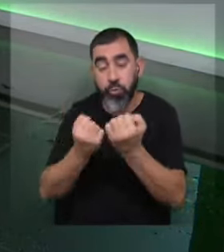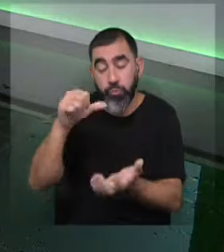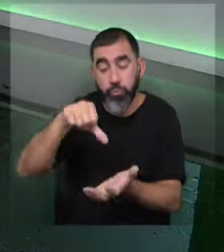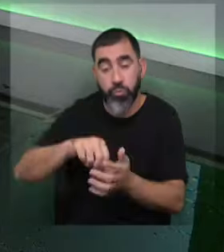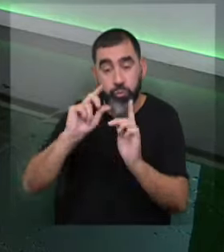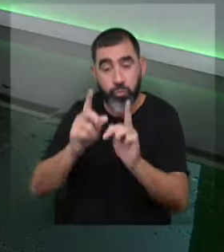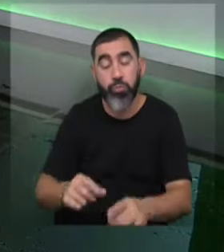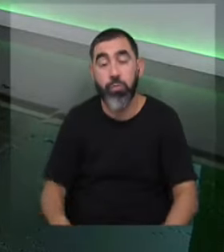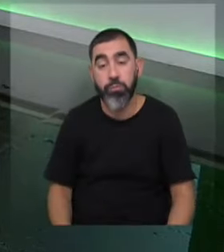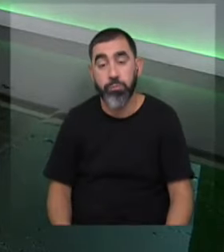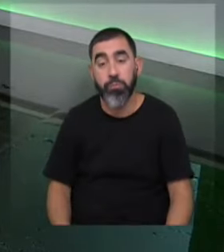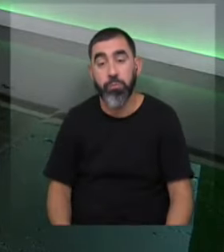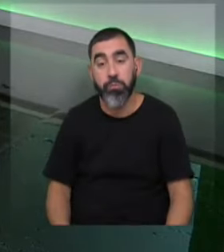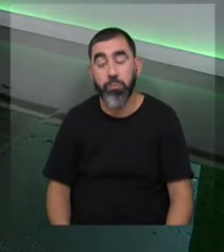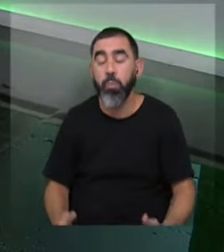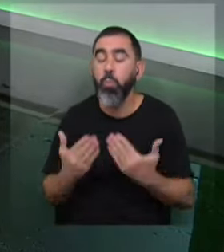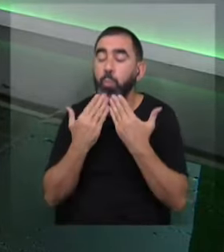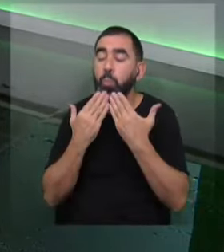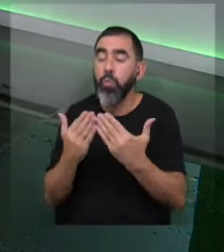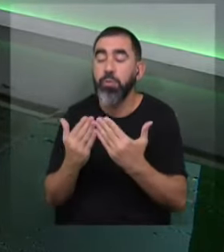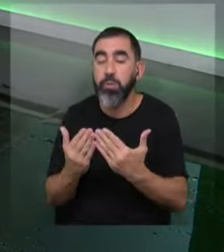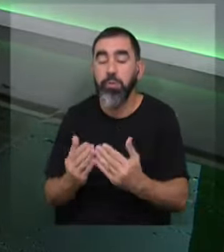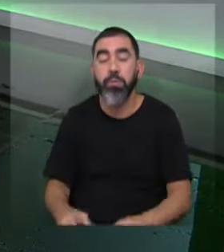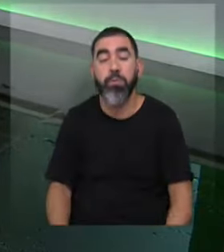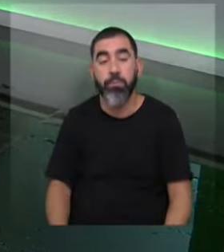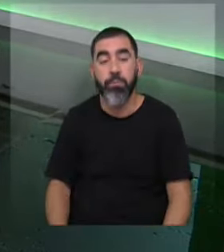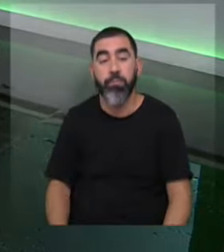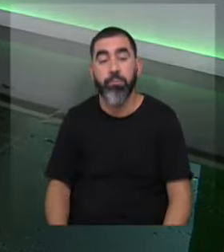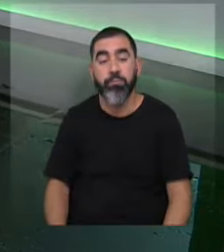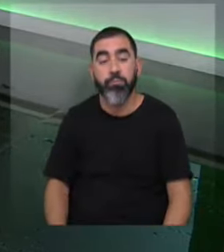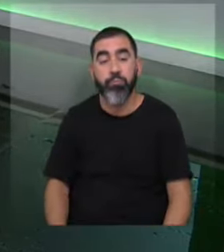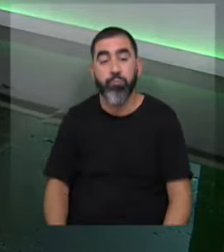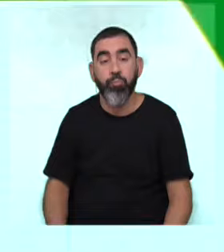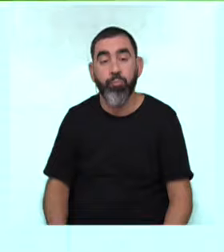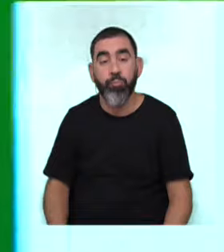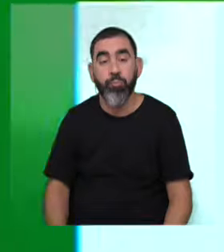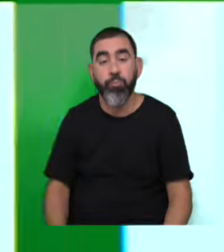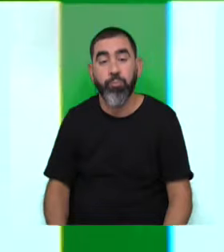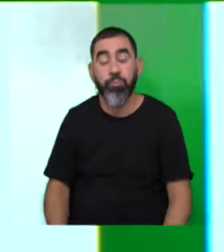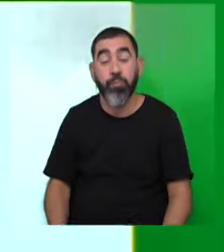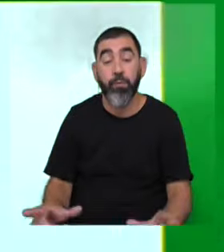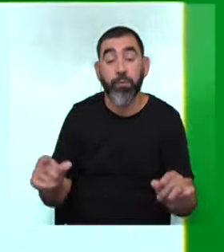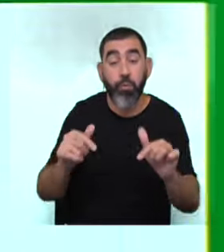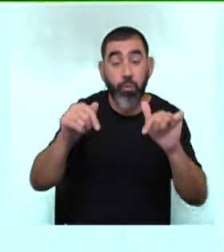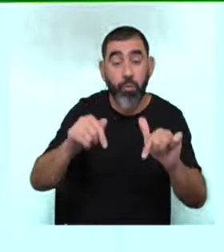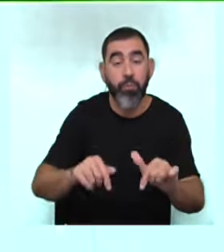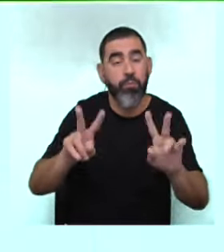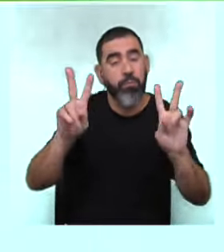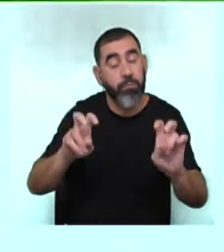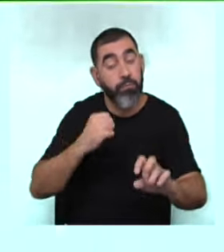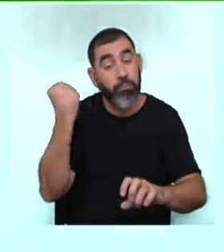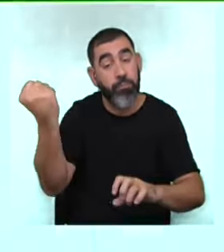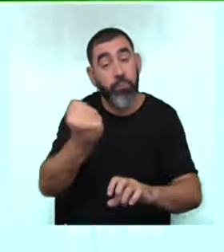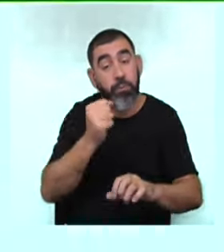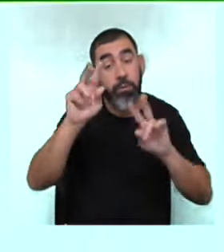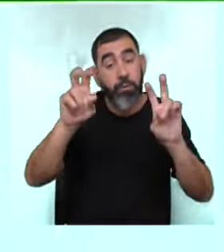país. Muchas gracias, Gustavo. Gracias a ti, hasta pronto, nos vemos. Rosina, la dejamos por acá. Esto es un tema tremendo y son